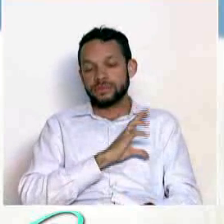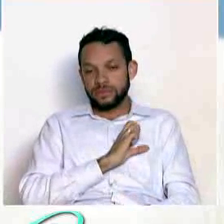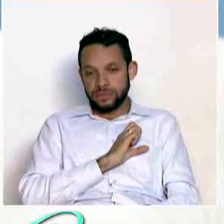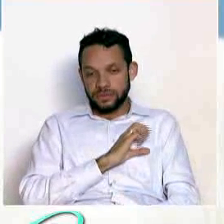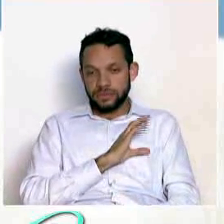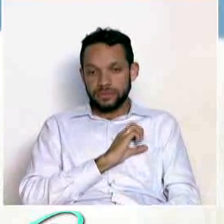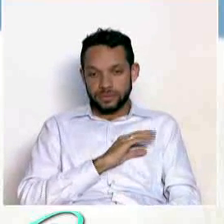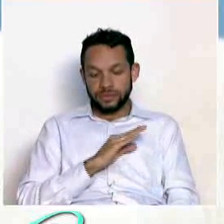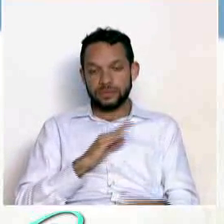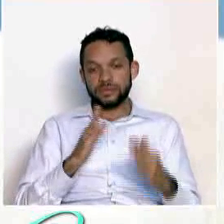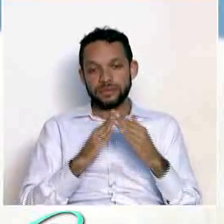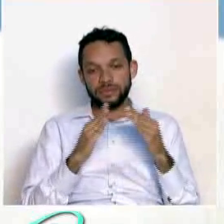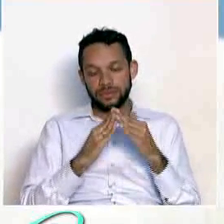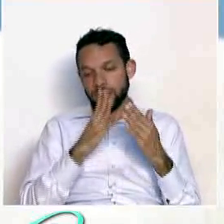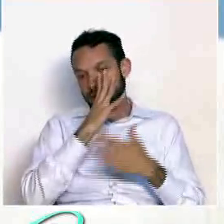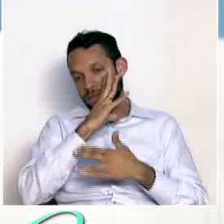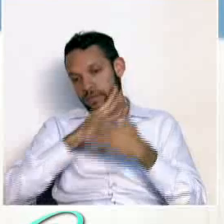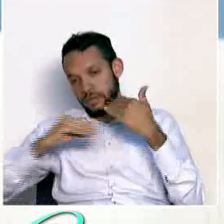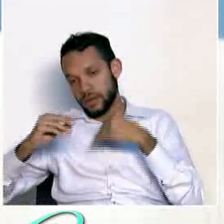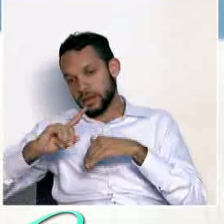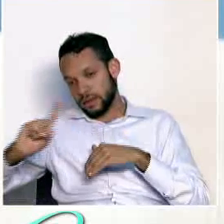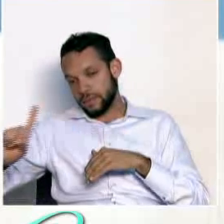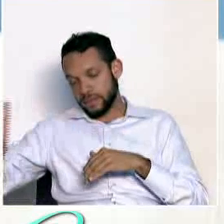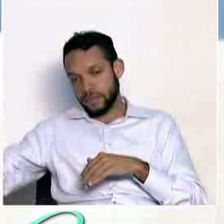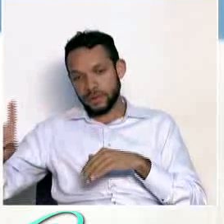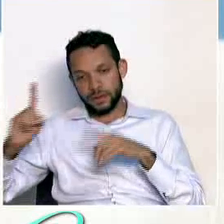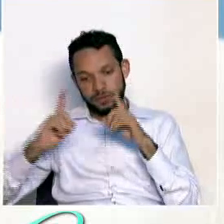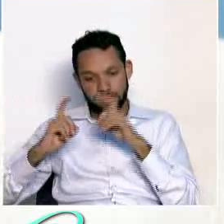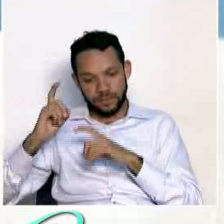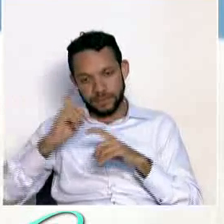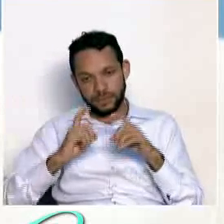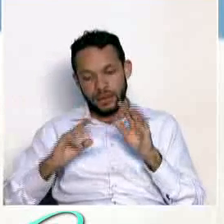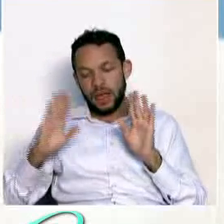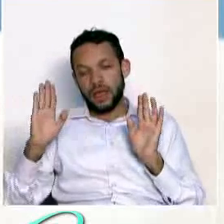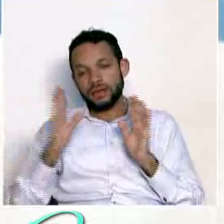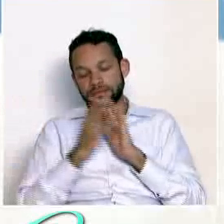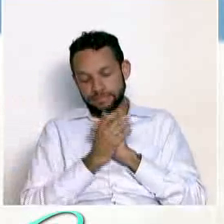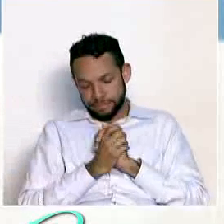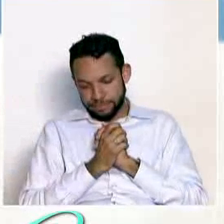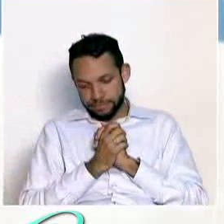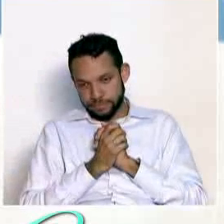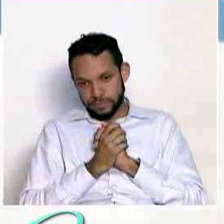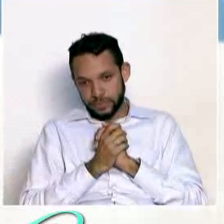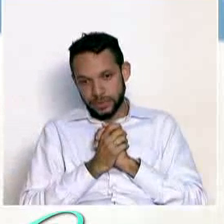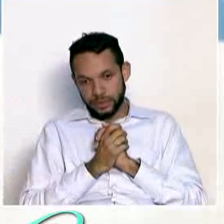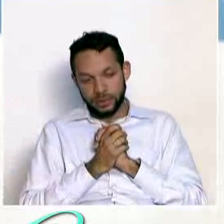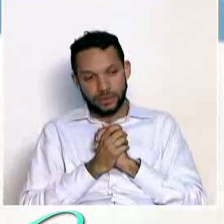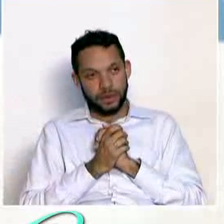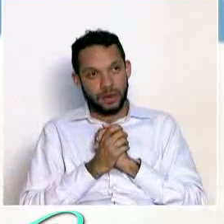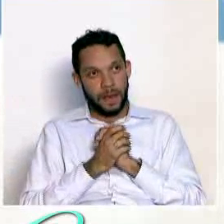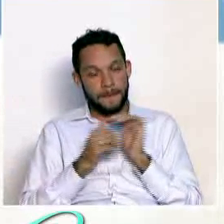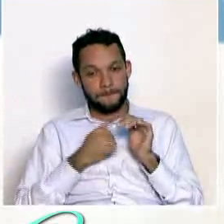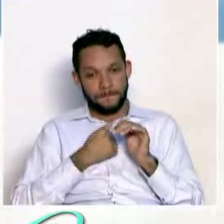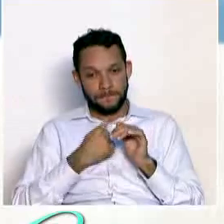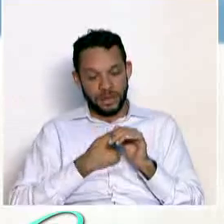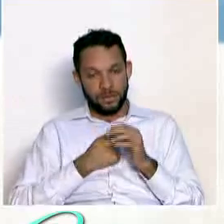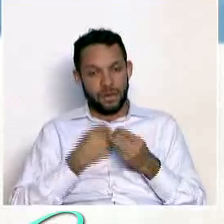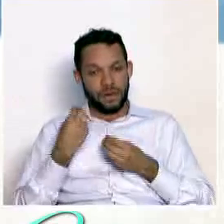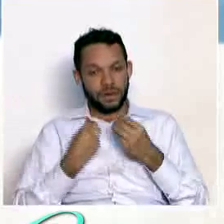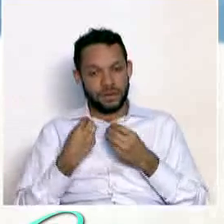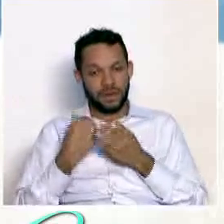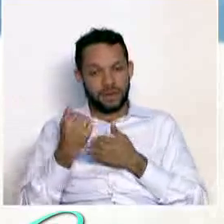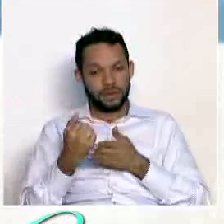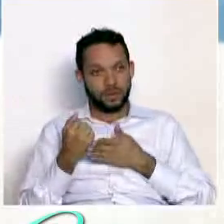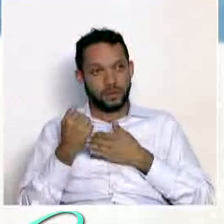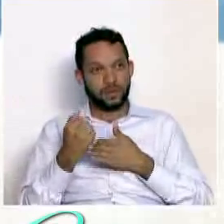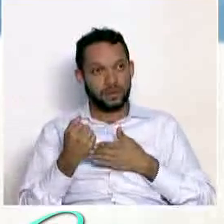fue para su casa y en medio de su inteligente ignorancia dijo: si ellos no me lo hacen, yo me lo voy a hacer.